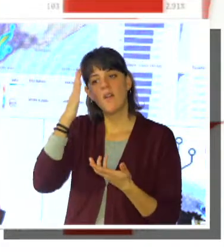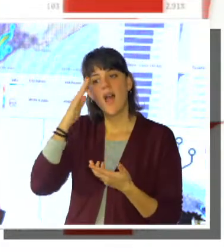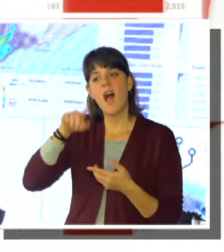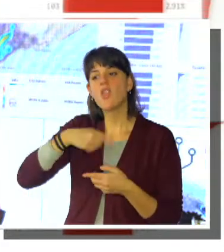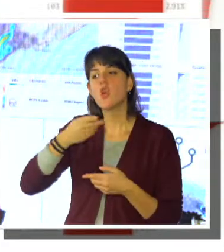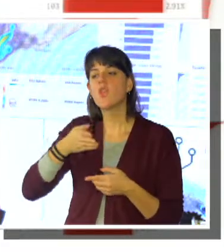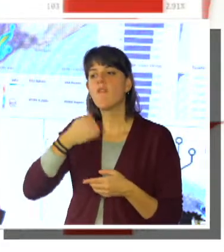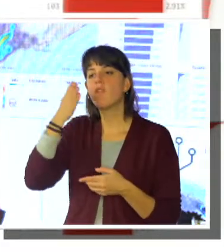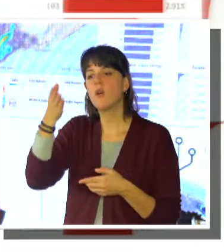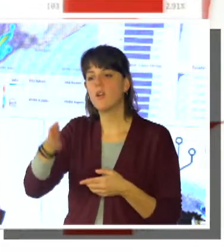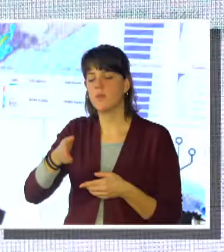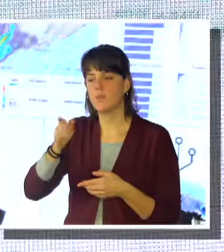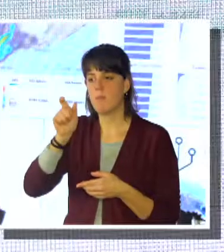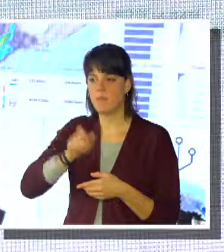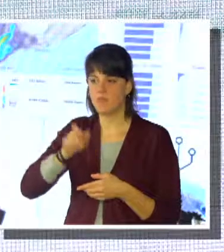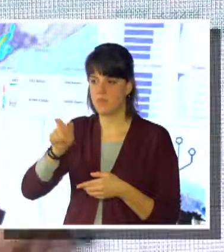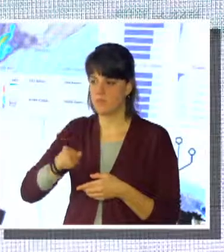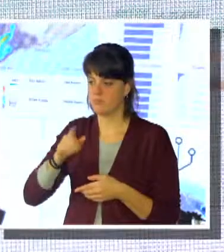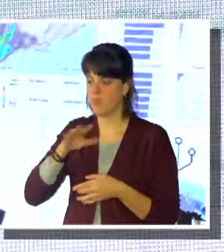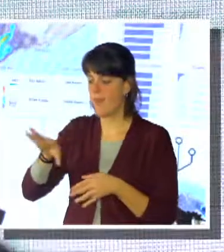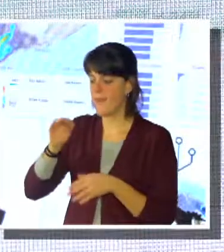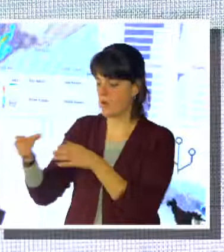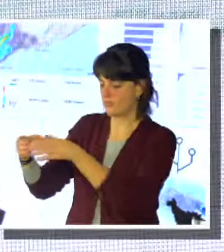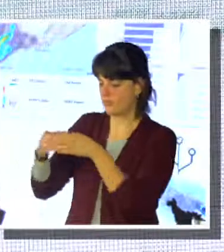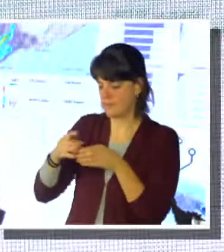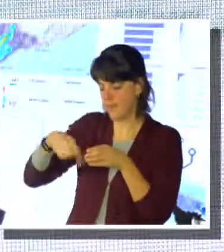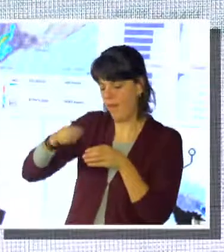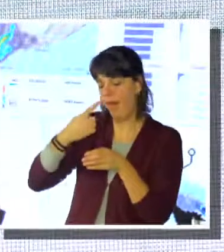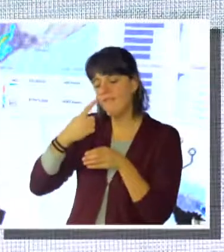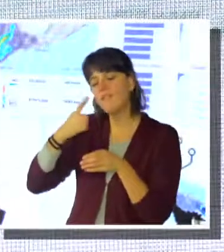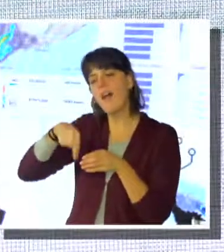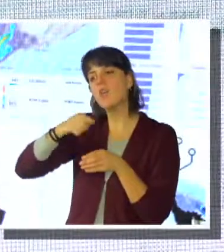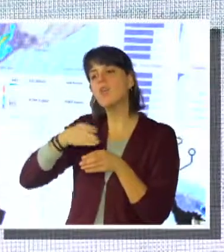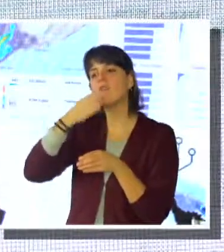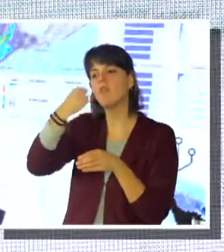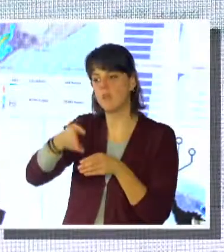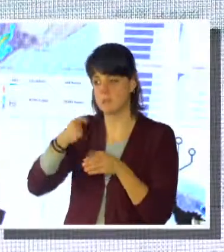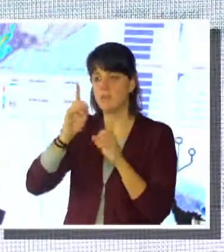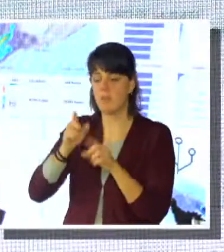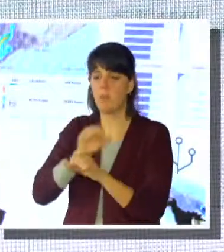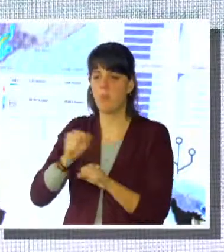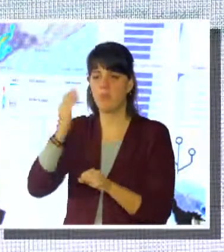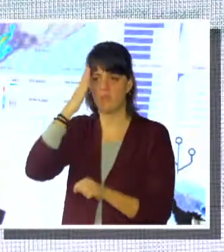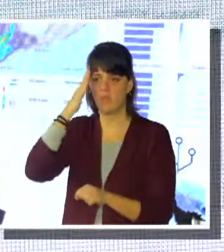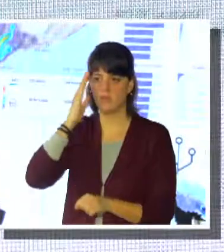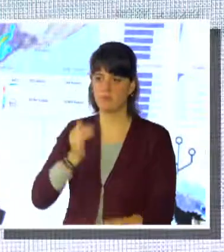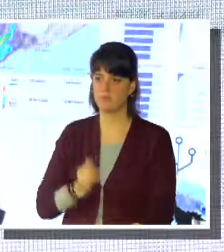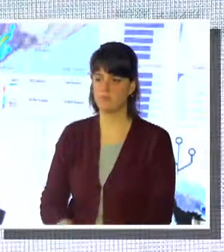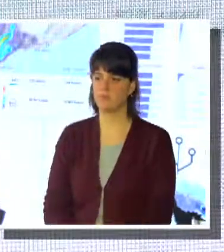17 corredores en un tiempo de 15 minutos. Y además se le agregó un procesamiento encima de esos corredores,